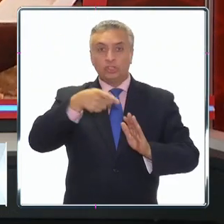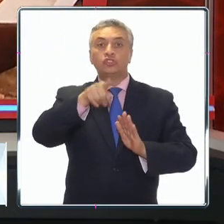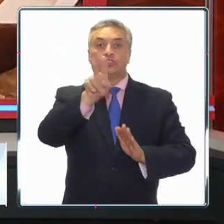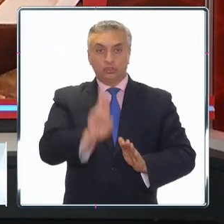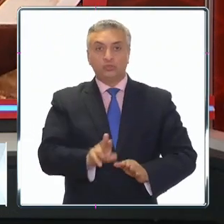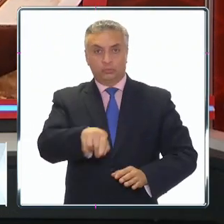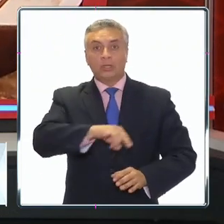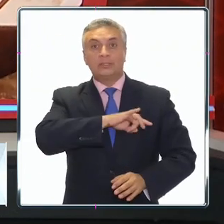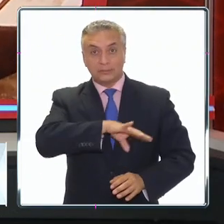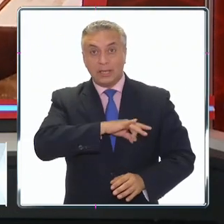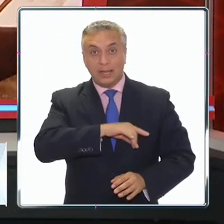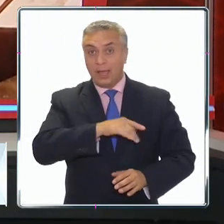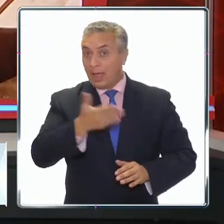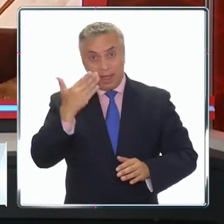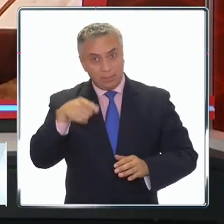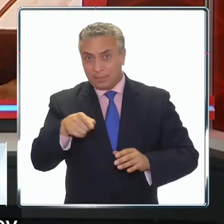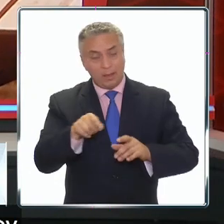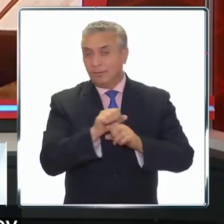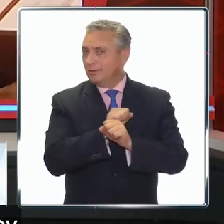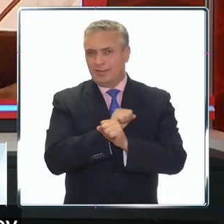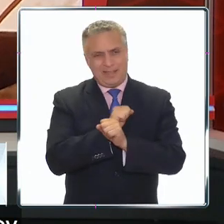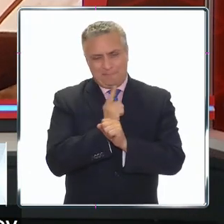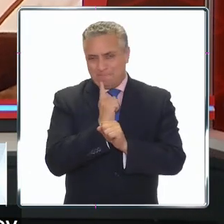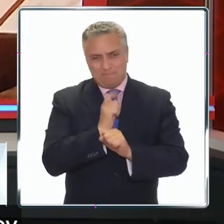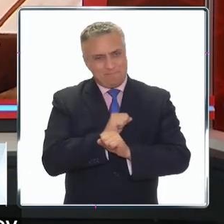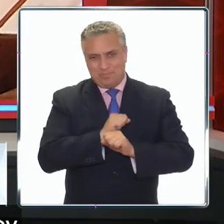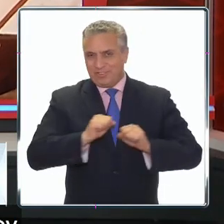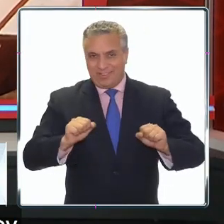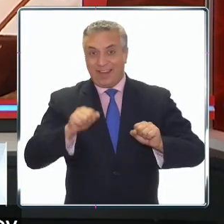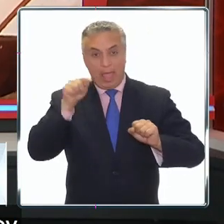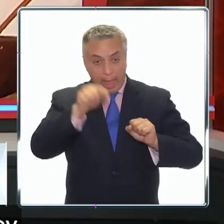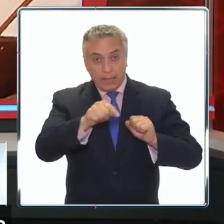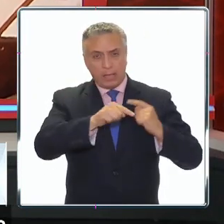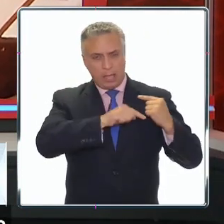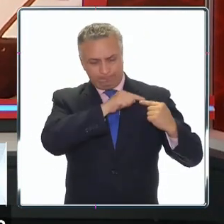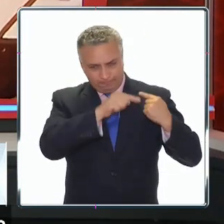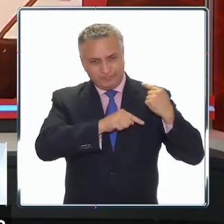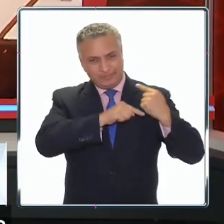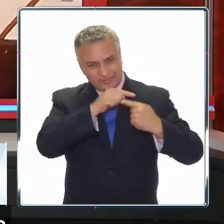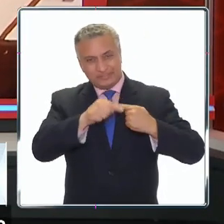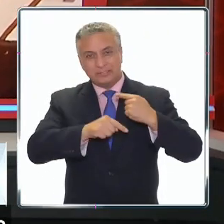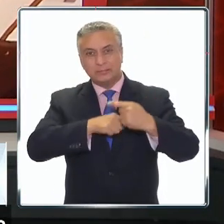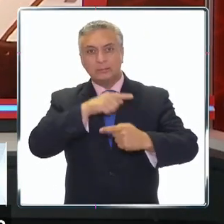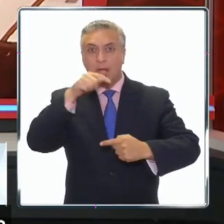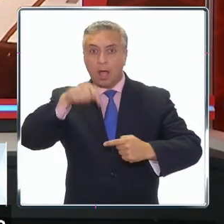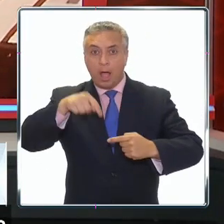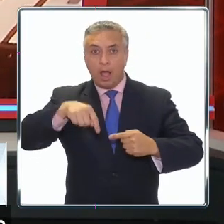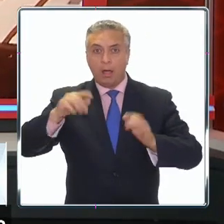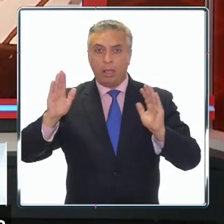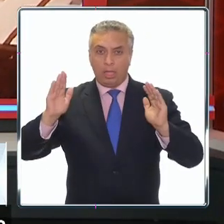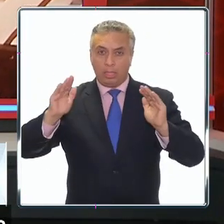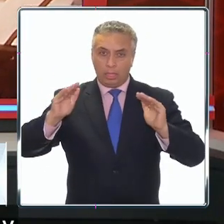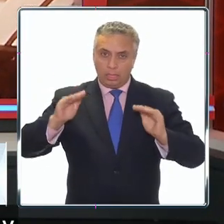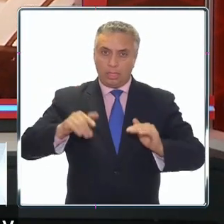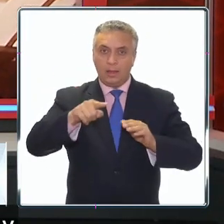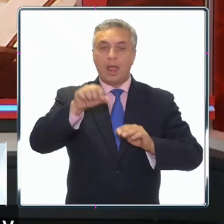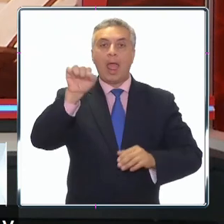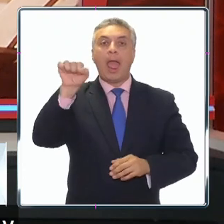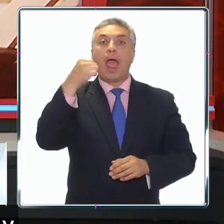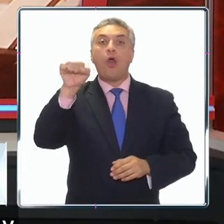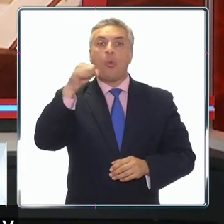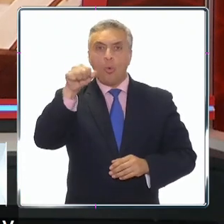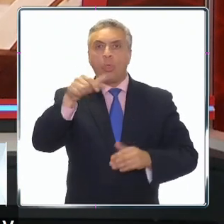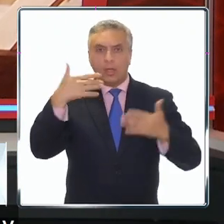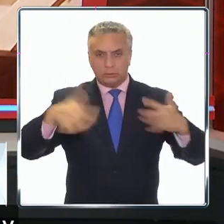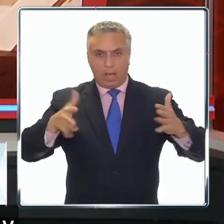país habría sido casi imposible. Esta tradición que cruzó generaciones hoy lucha por sobrevivir. En Ancud realizaron un